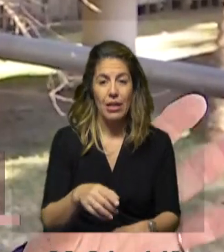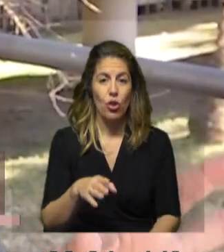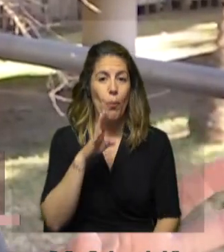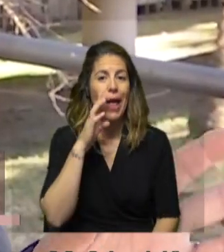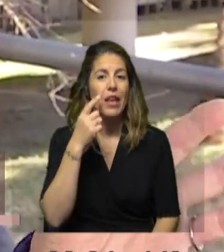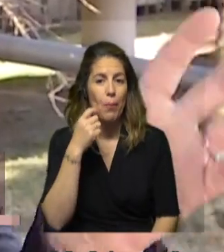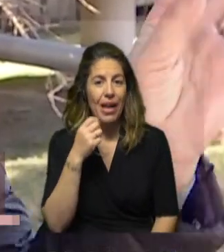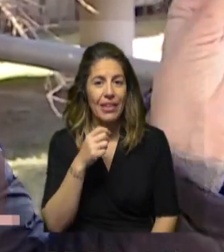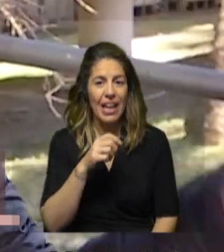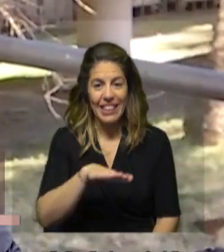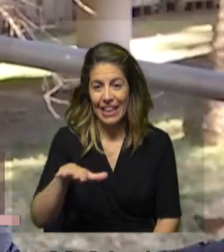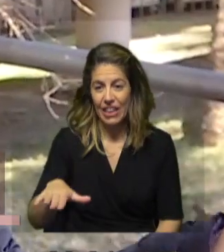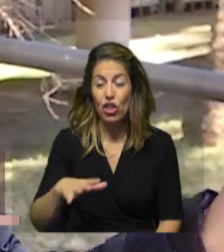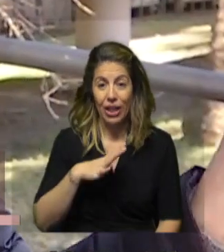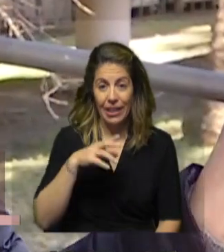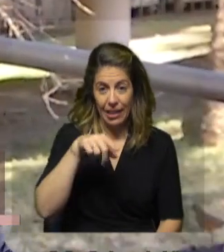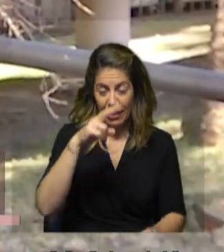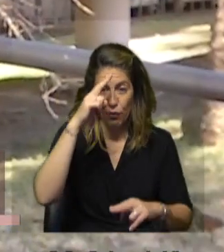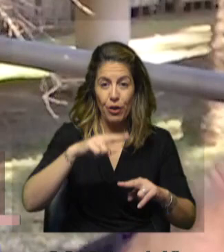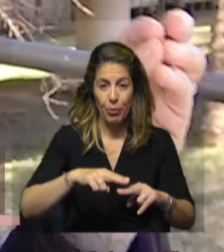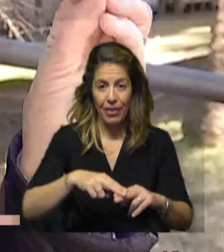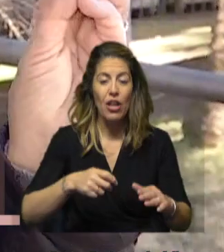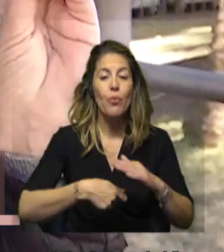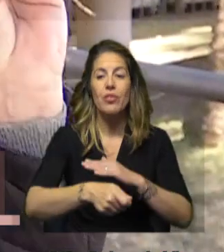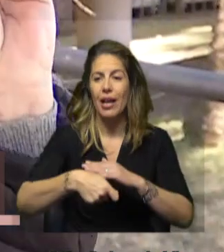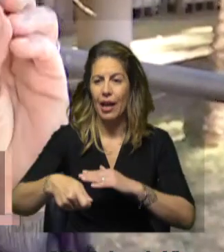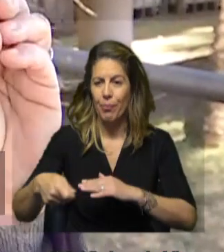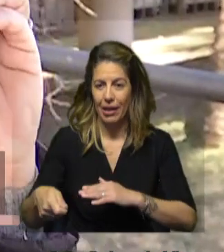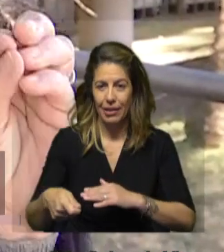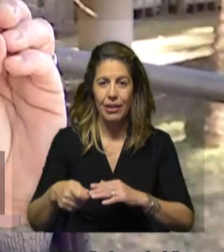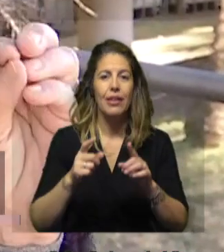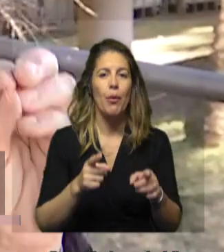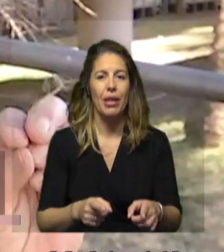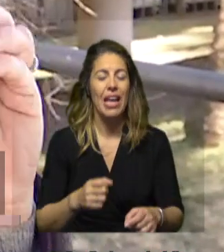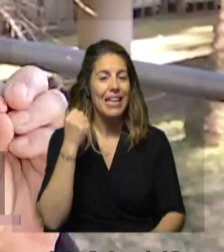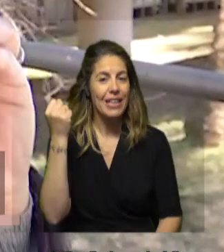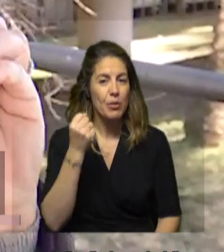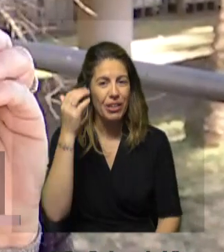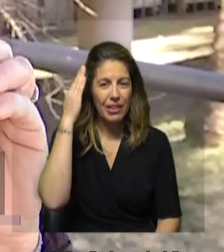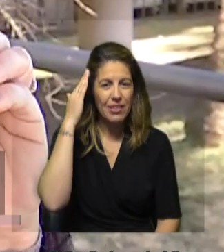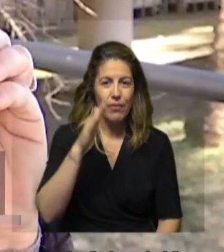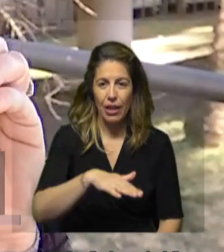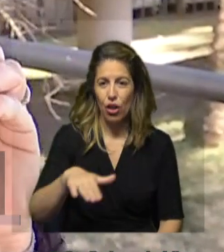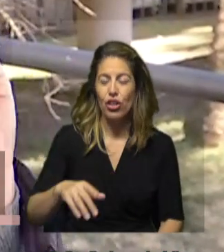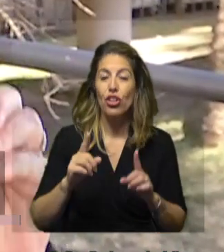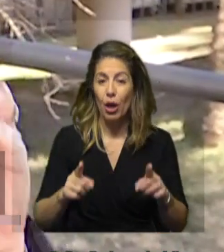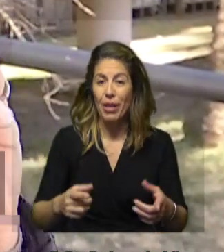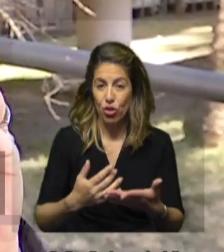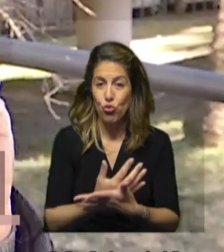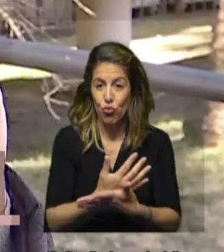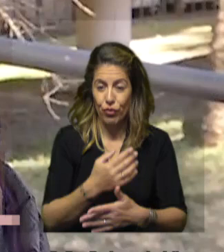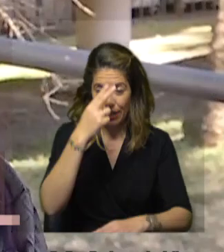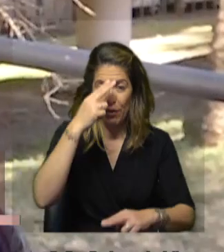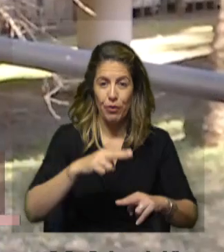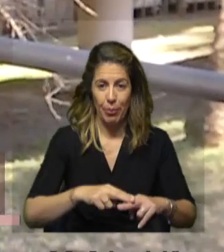artritis. Vamos a repartir los folletos. Y bueno, y es importante saber que los niños también sufren artritis y que muchas